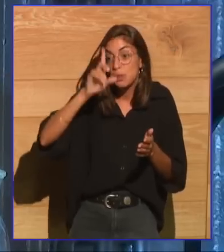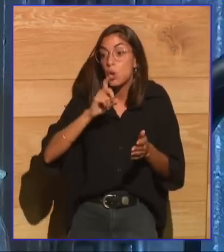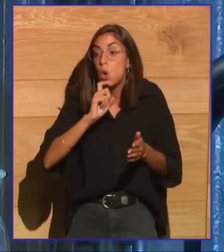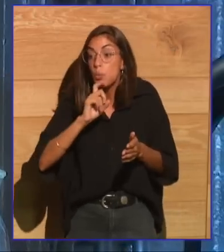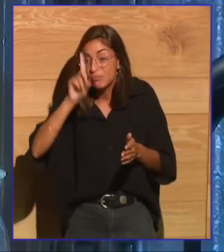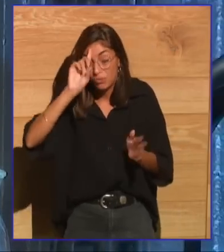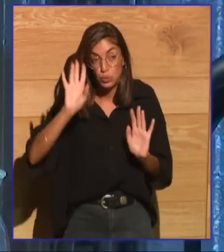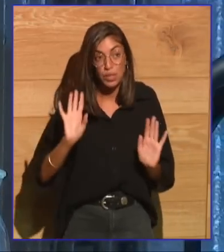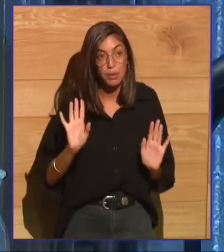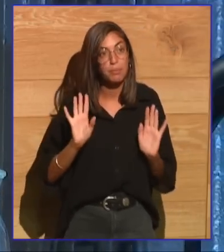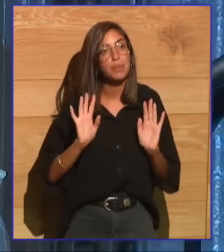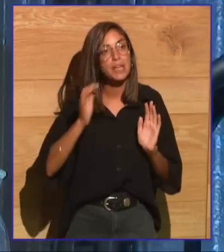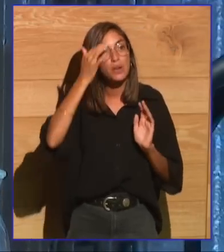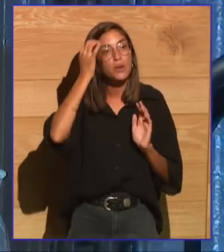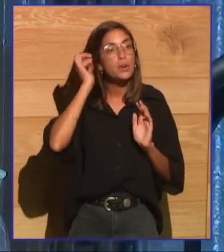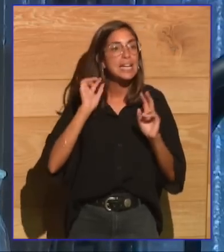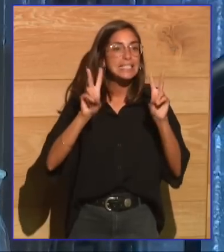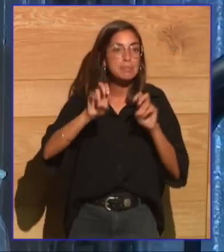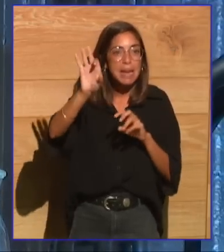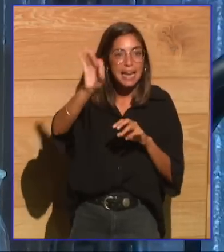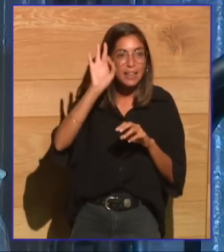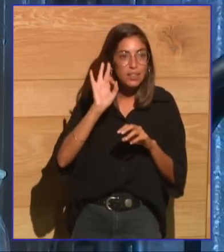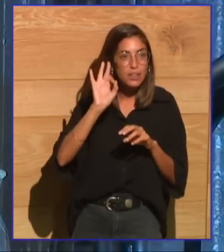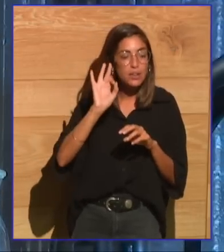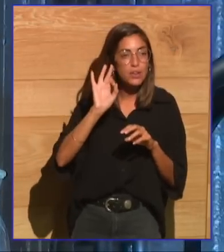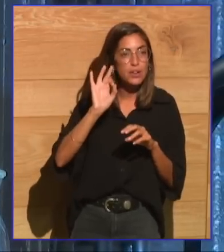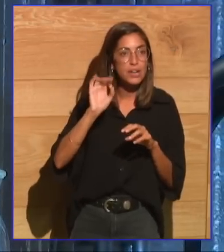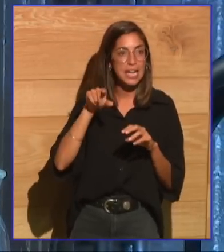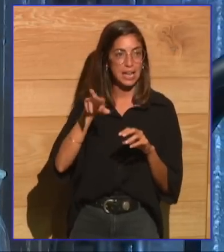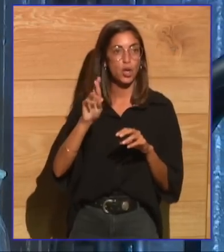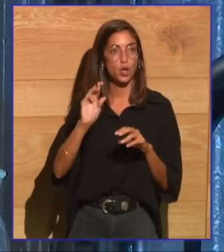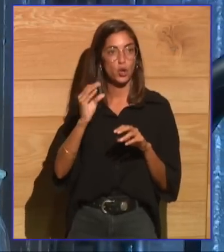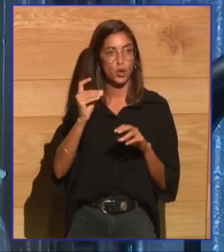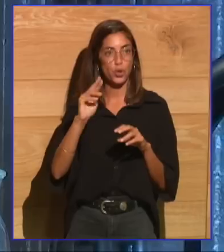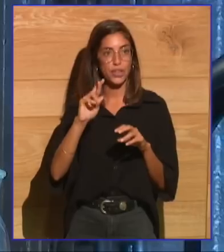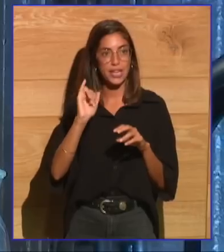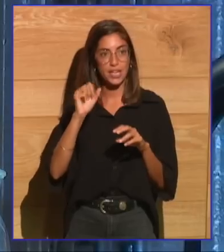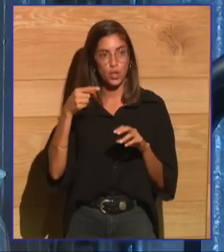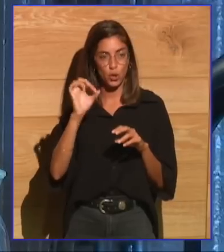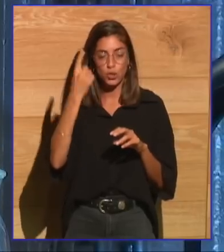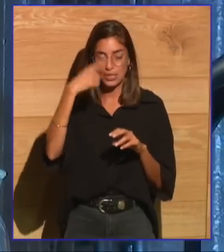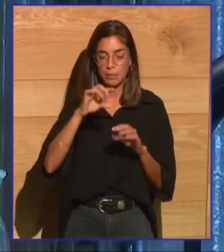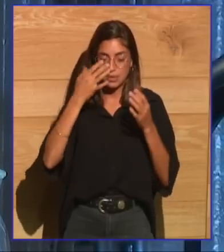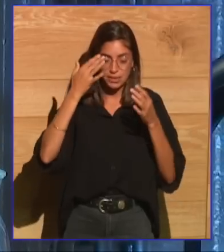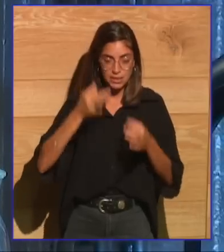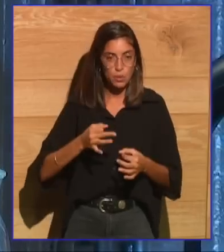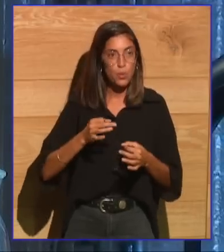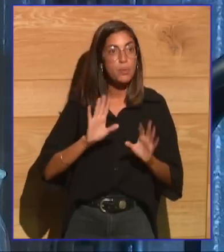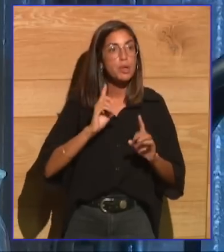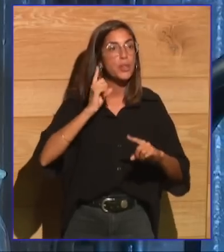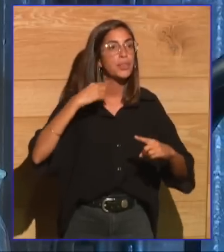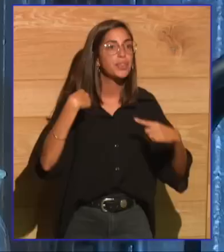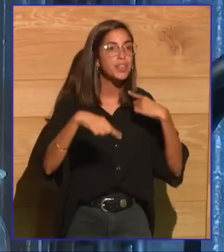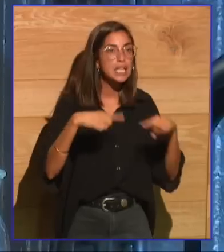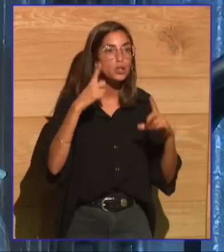sea de la propia elección que esto sí que será muy interesante hemos hablado rodrigo sólo a punta de estos llenos elección del director de fotografía era